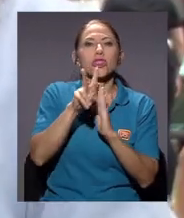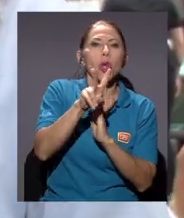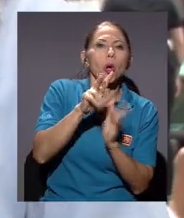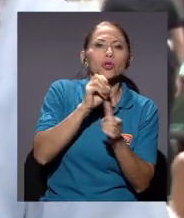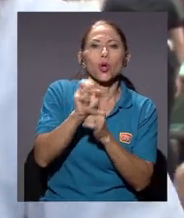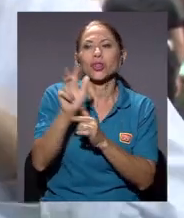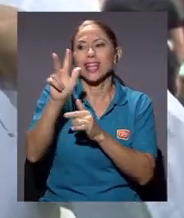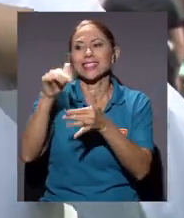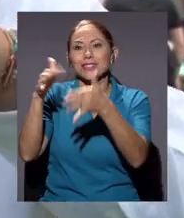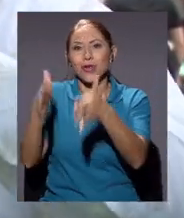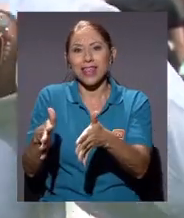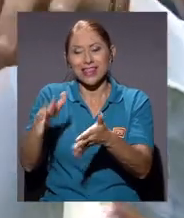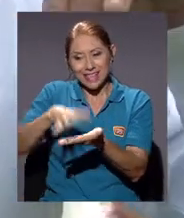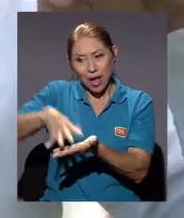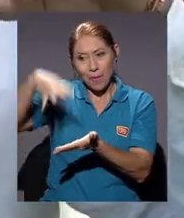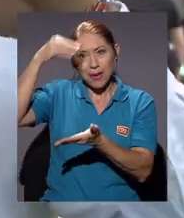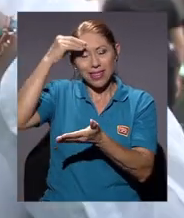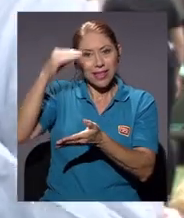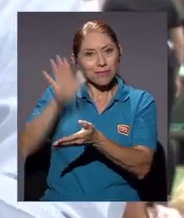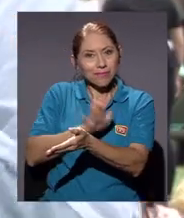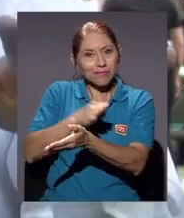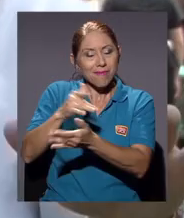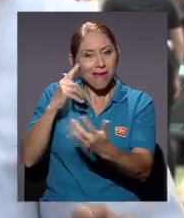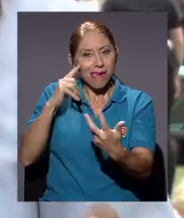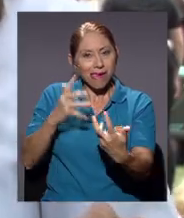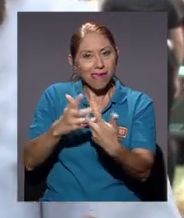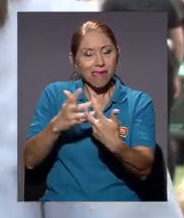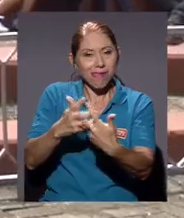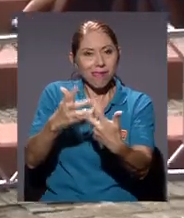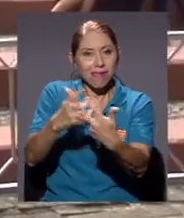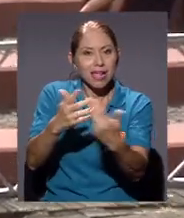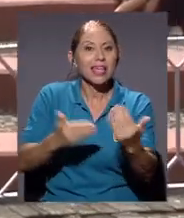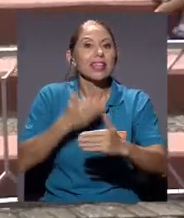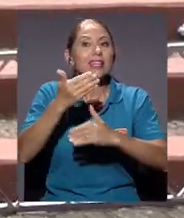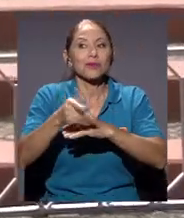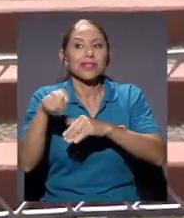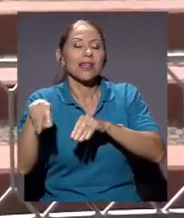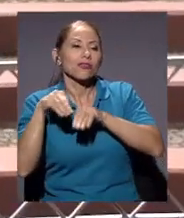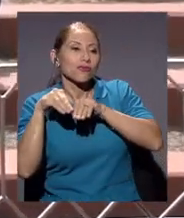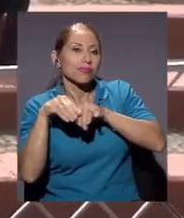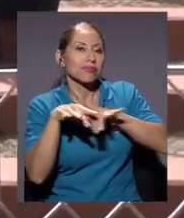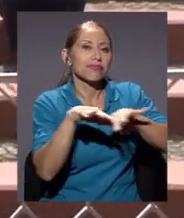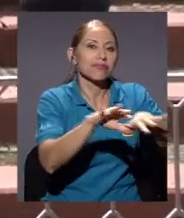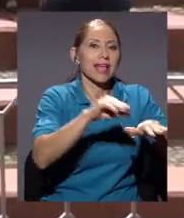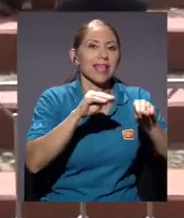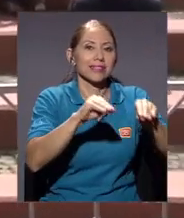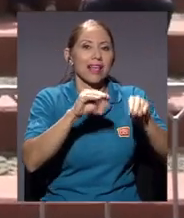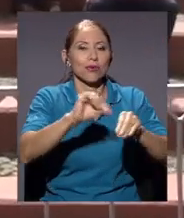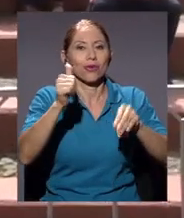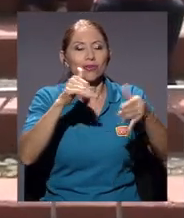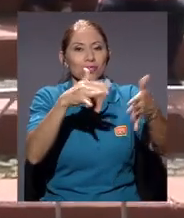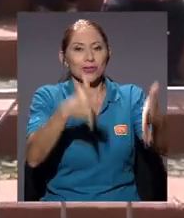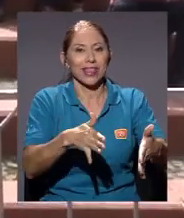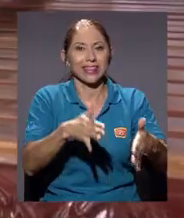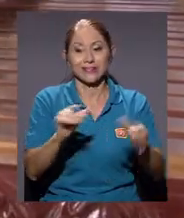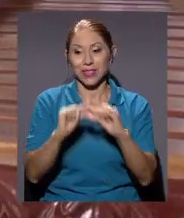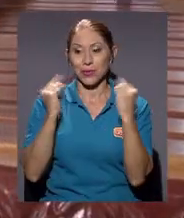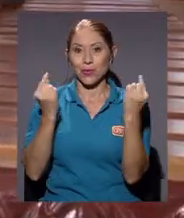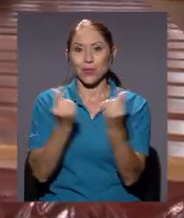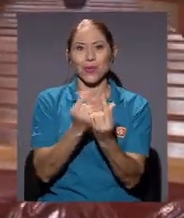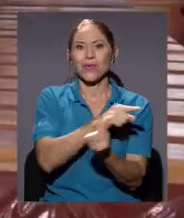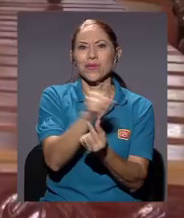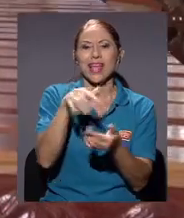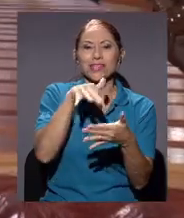estudiantes se aprenden la pieza y a partir de ahí se va enseñando a los demás estudiantes. La agrupación la